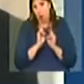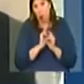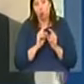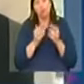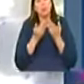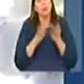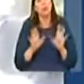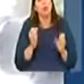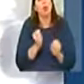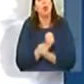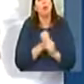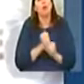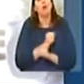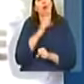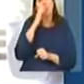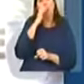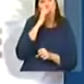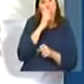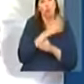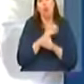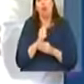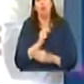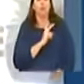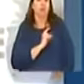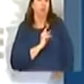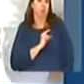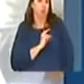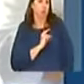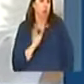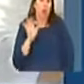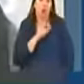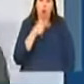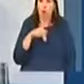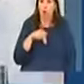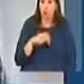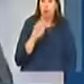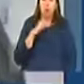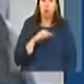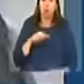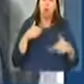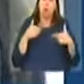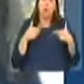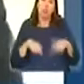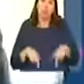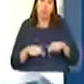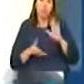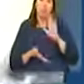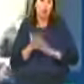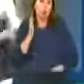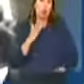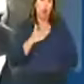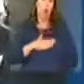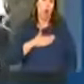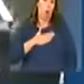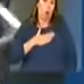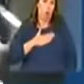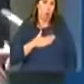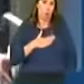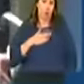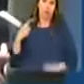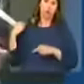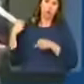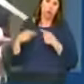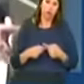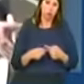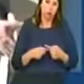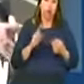6 meses. Los otros detalles los van a definir los intendentes, pero se fueron conformes con lo que ha venido siendo la negociación de